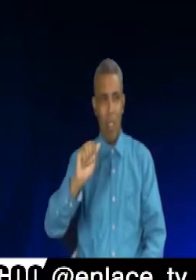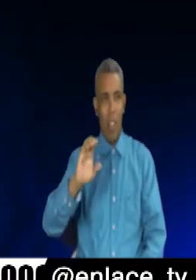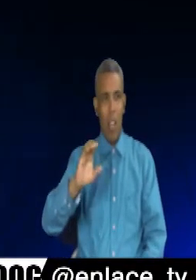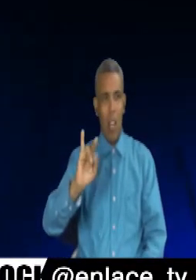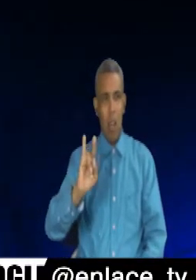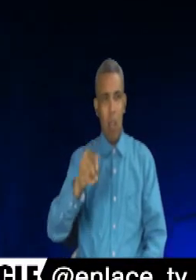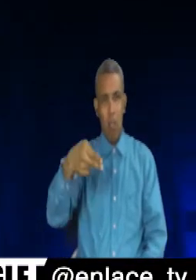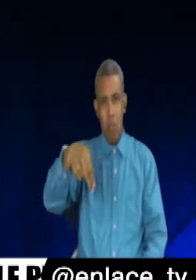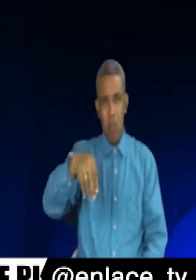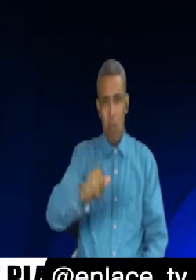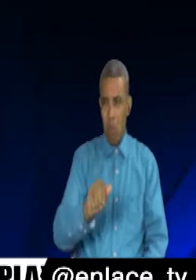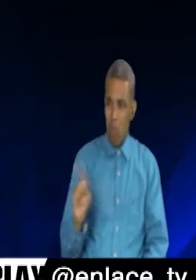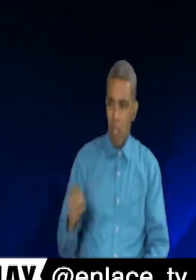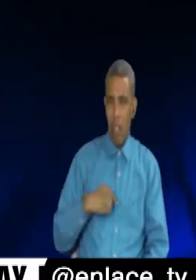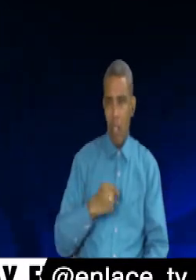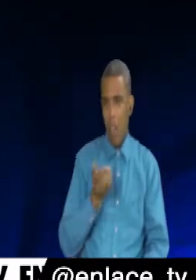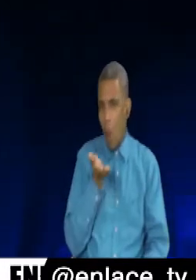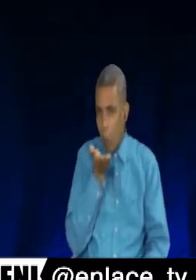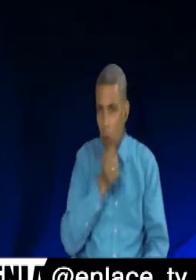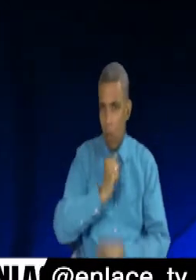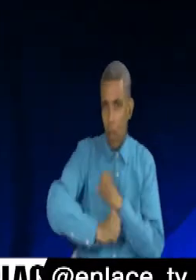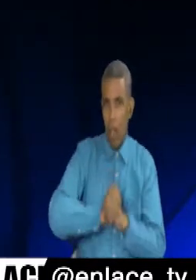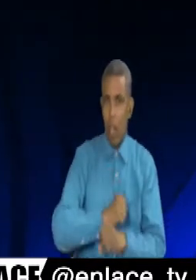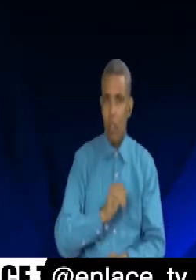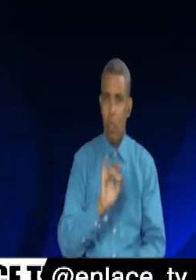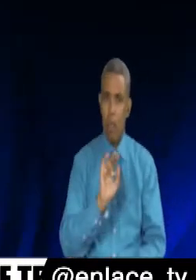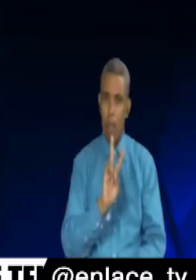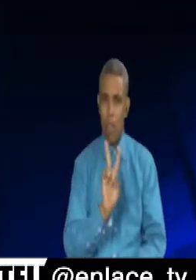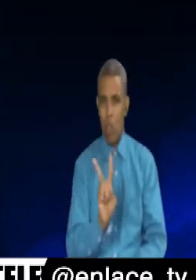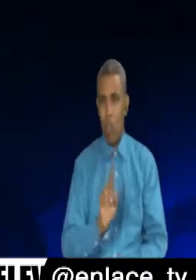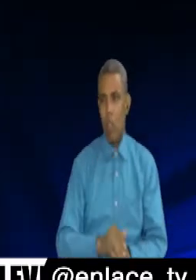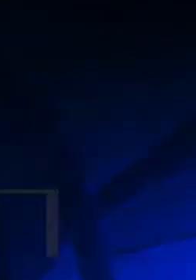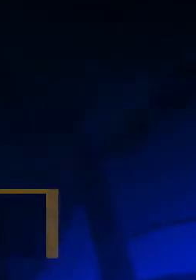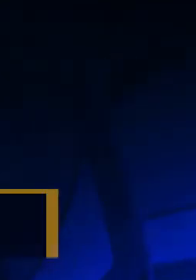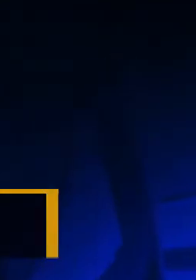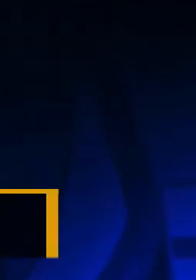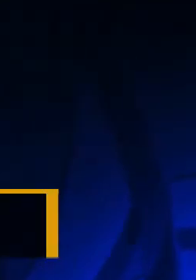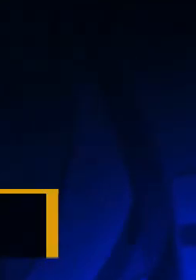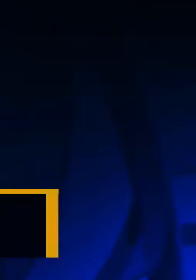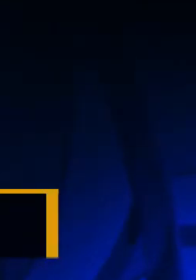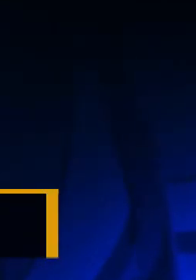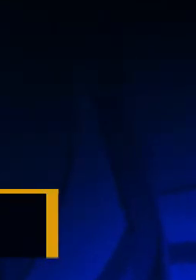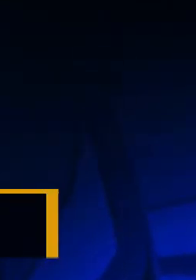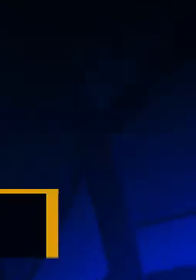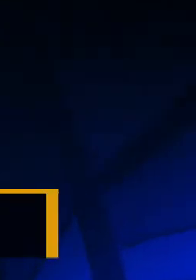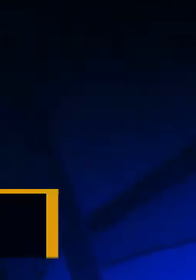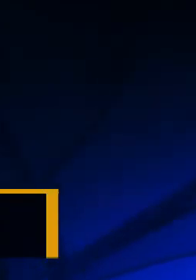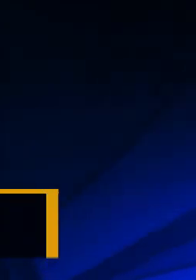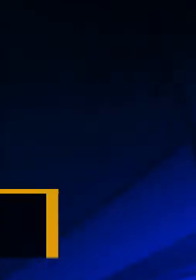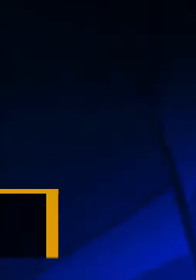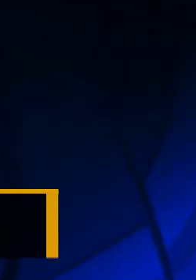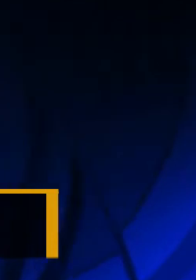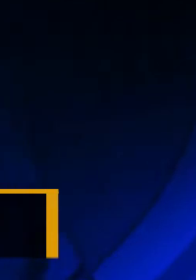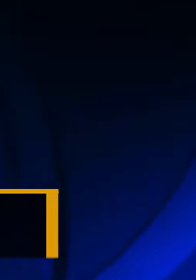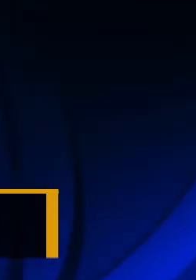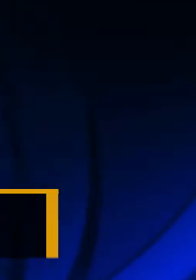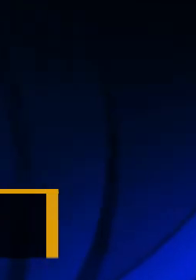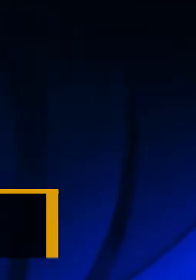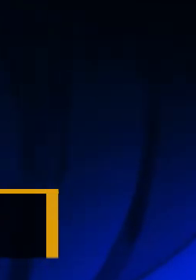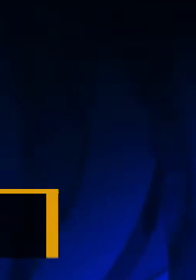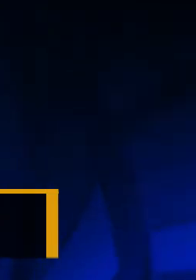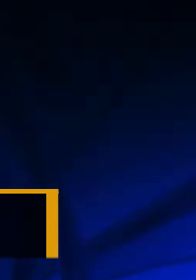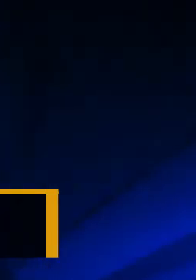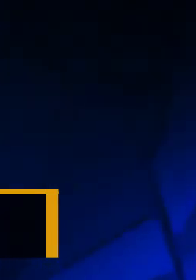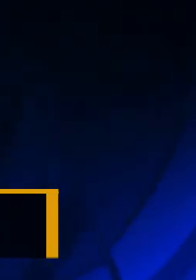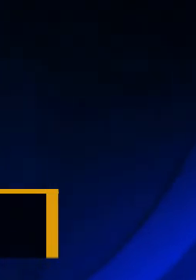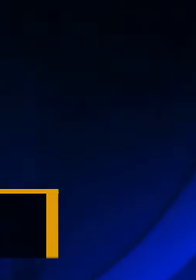estudiaba ingeniería ambiental en las unidades tecnológicas de Santander. A esta hora ya son 5 las personas que continúan